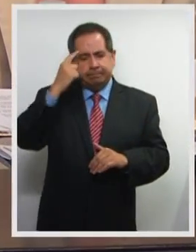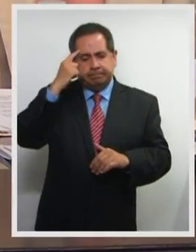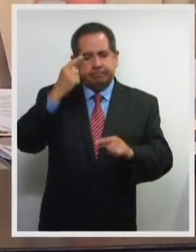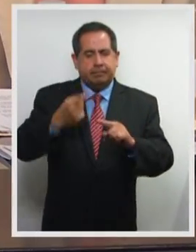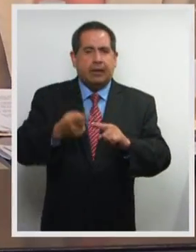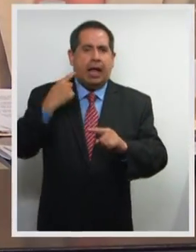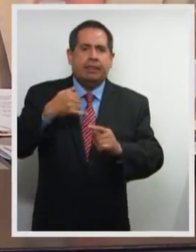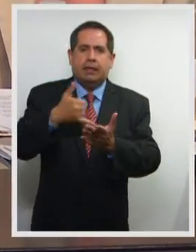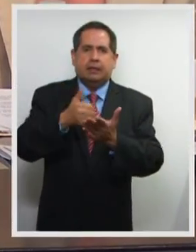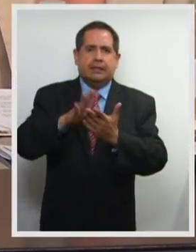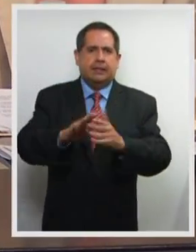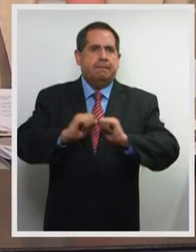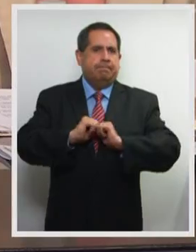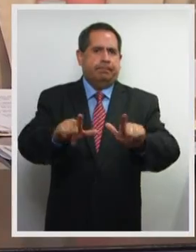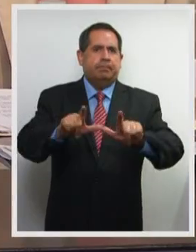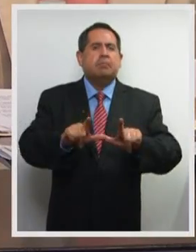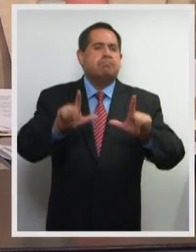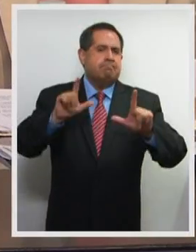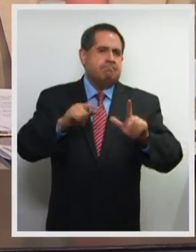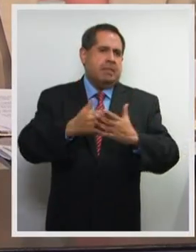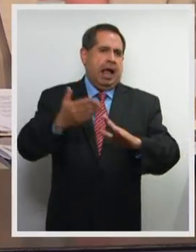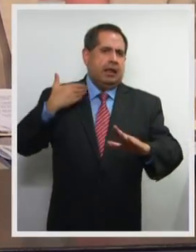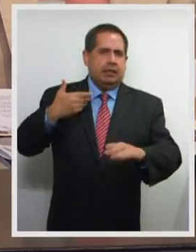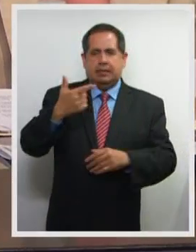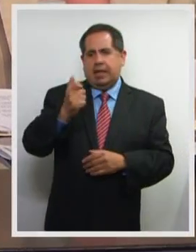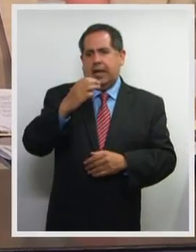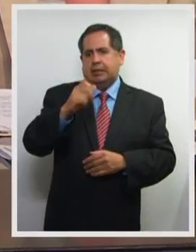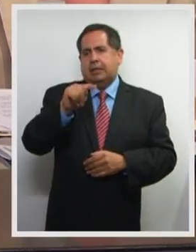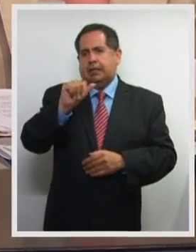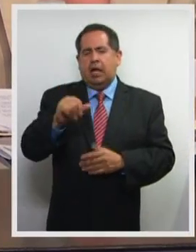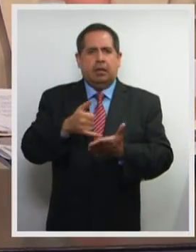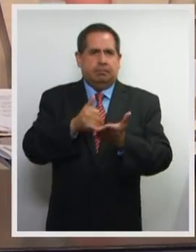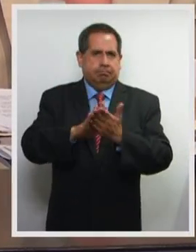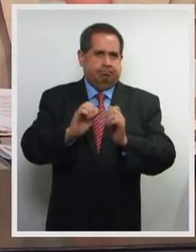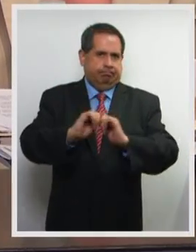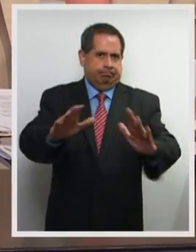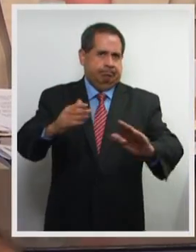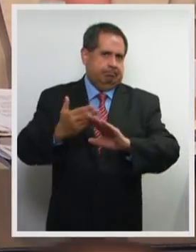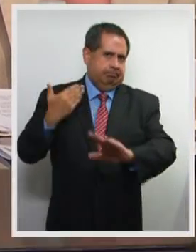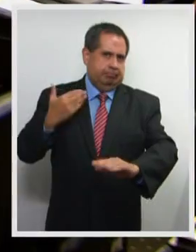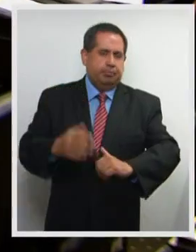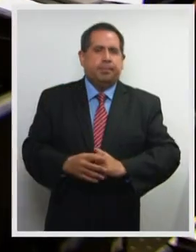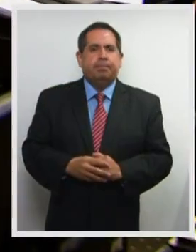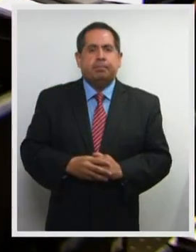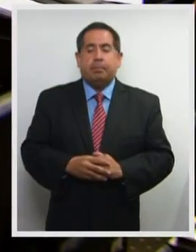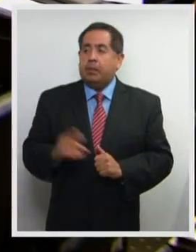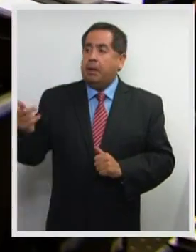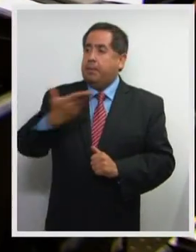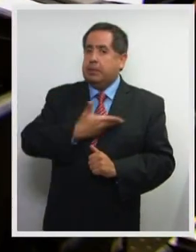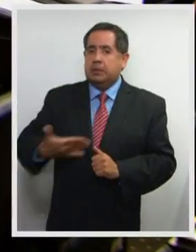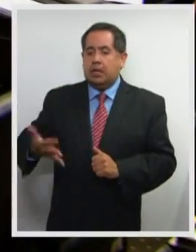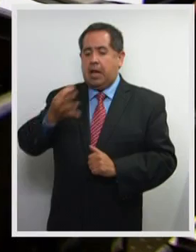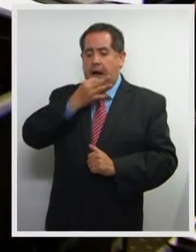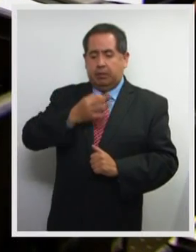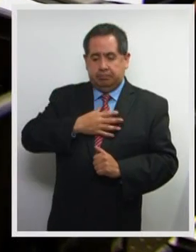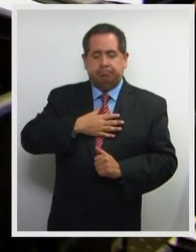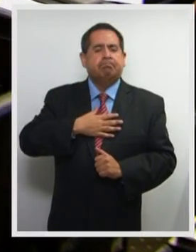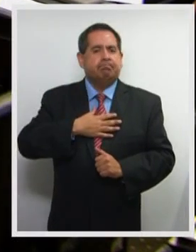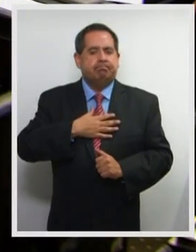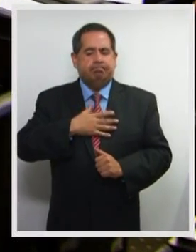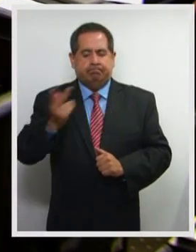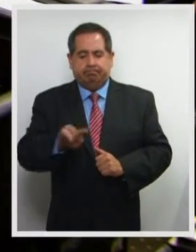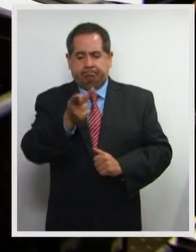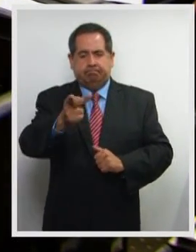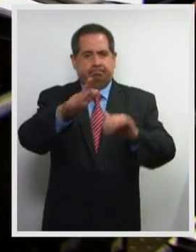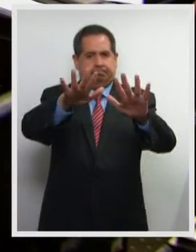sido publicada ya con anterioridad en la Gaceta Parlamentaria. Por instrucciones de la Presidencia se consulta